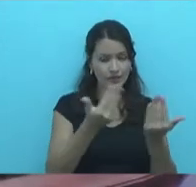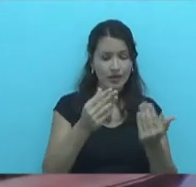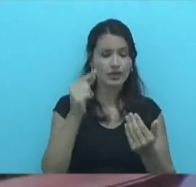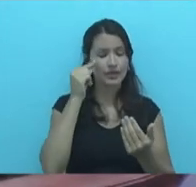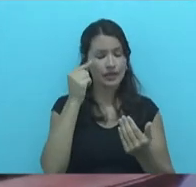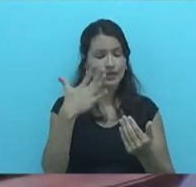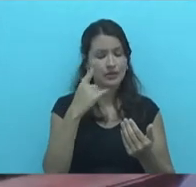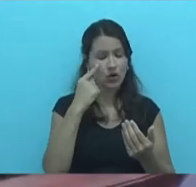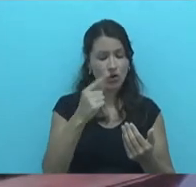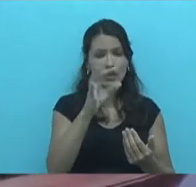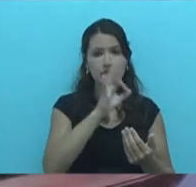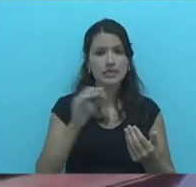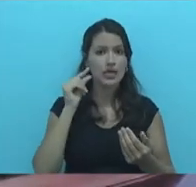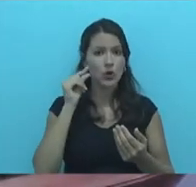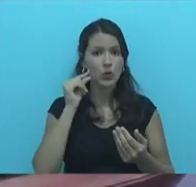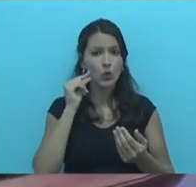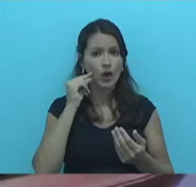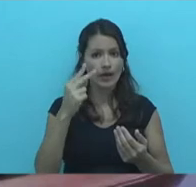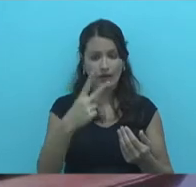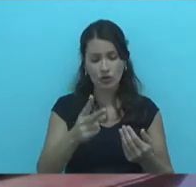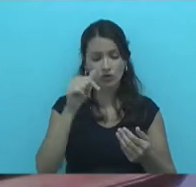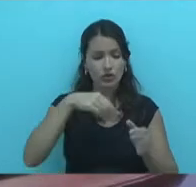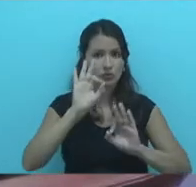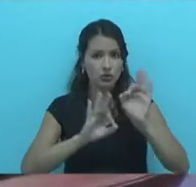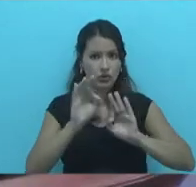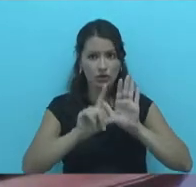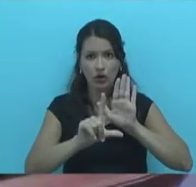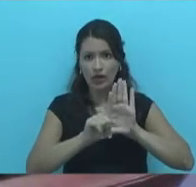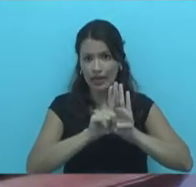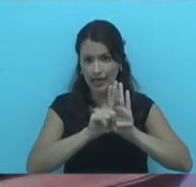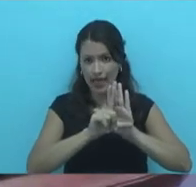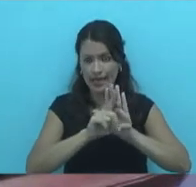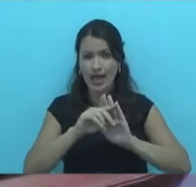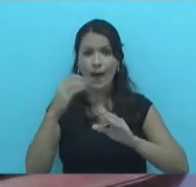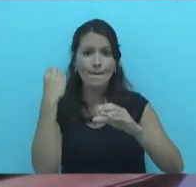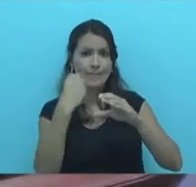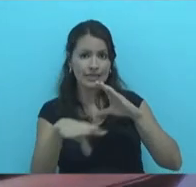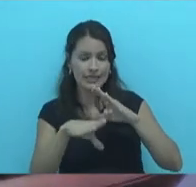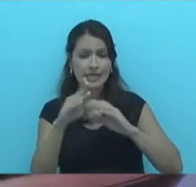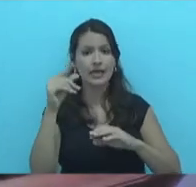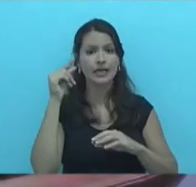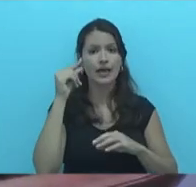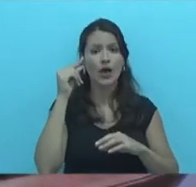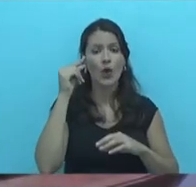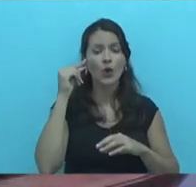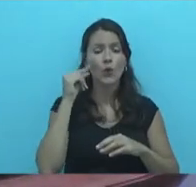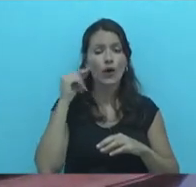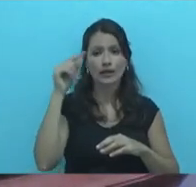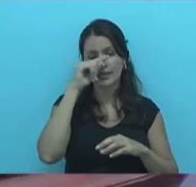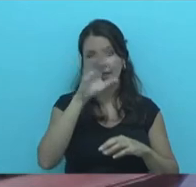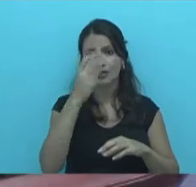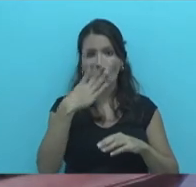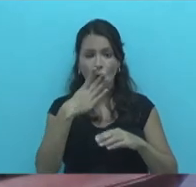35.042. Es un proyecto de ley habilitado por mensaje 4704 del Ejecutivo